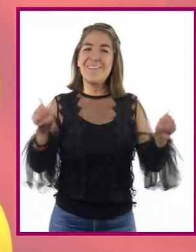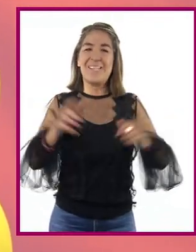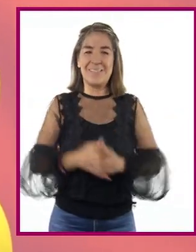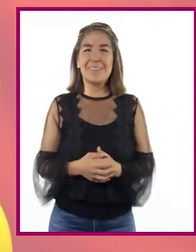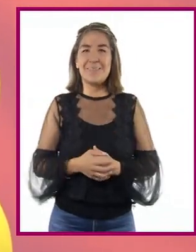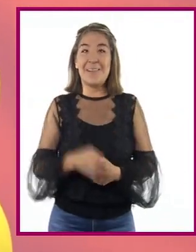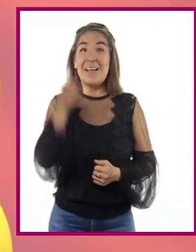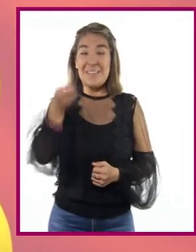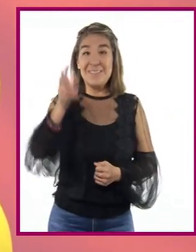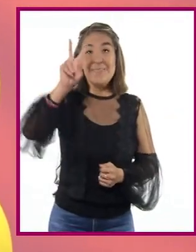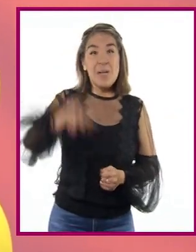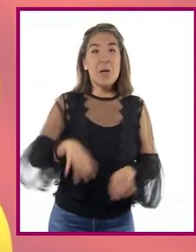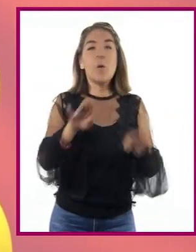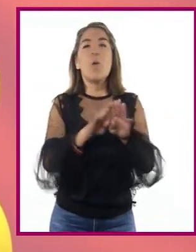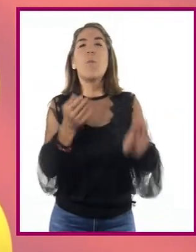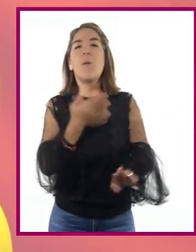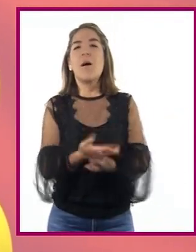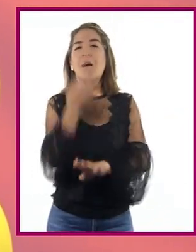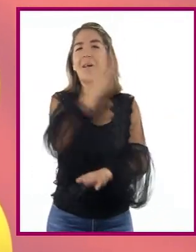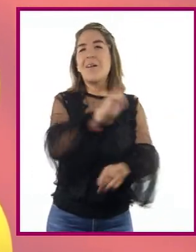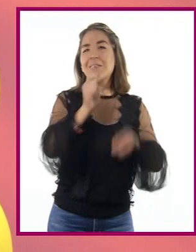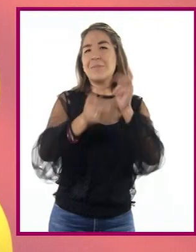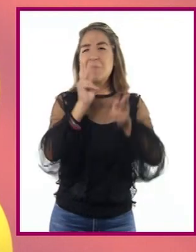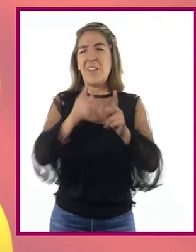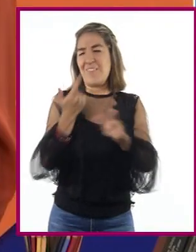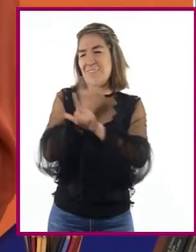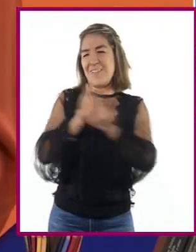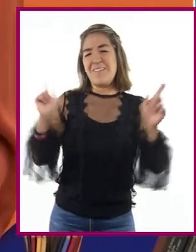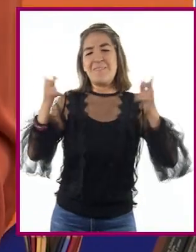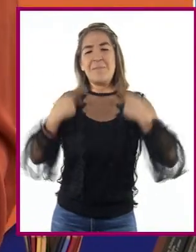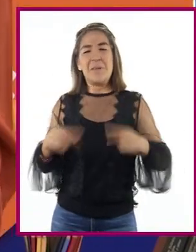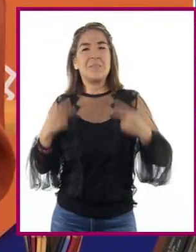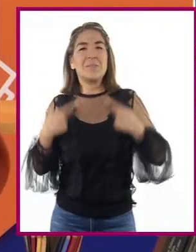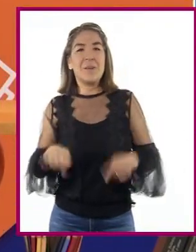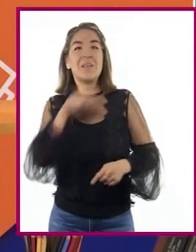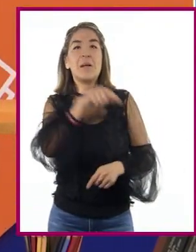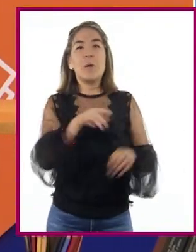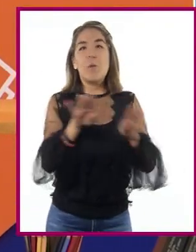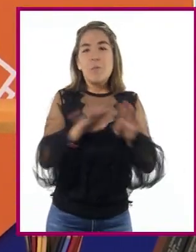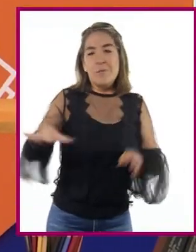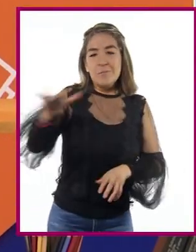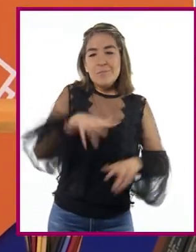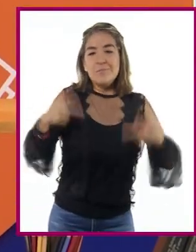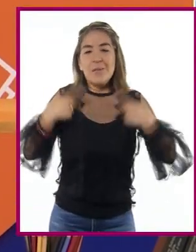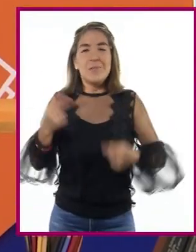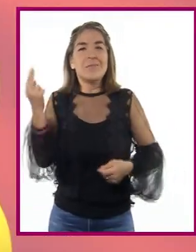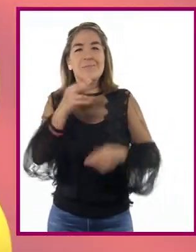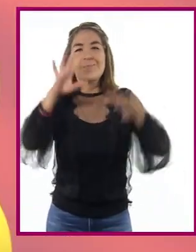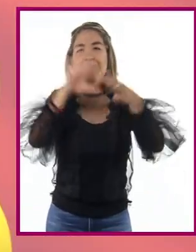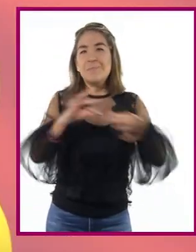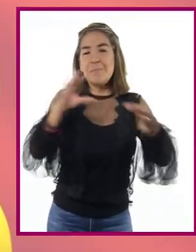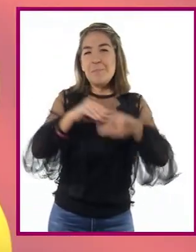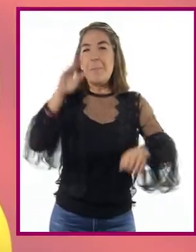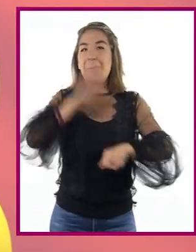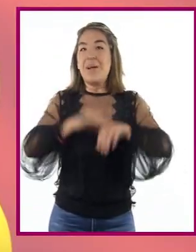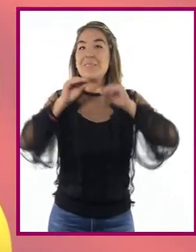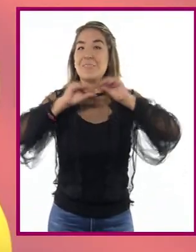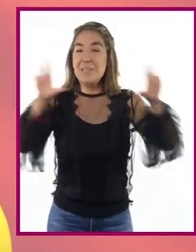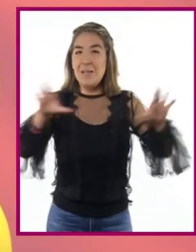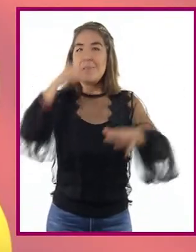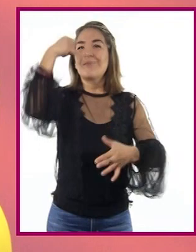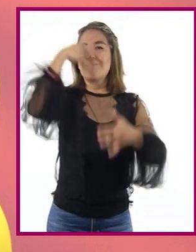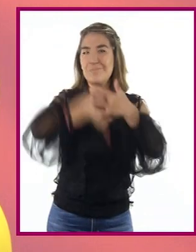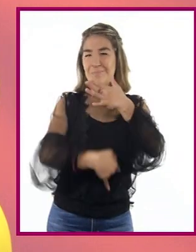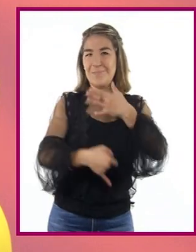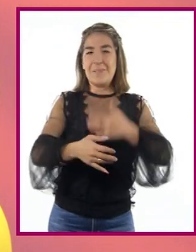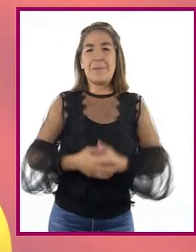diferencia y la verdad no es como si habláramos con cualquier persona, sino ante un público que necesita una explicación más amplia y